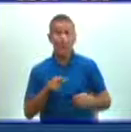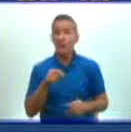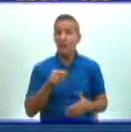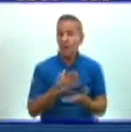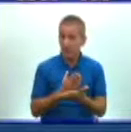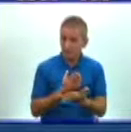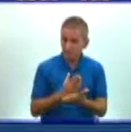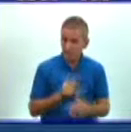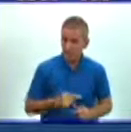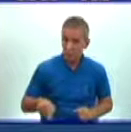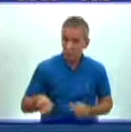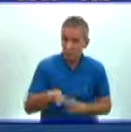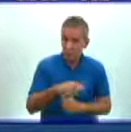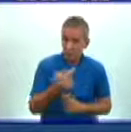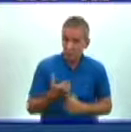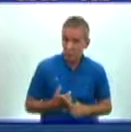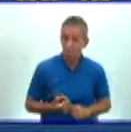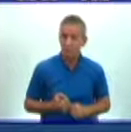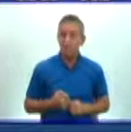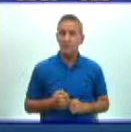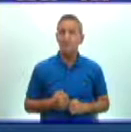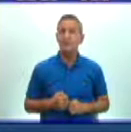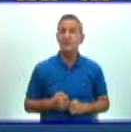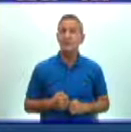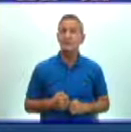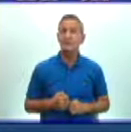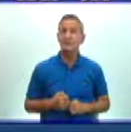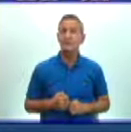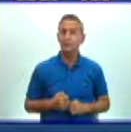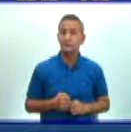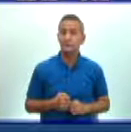clase ustedes también,